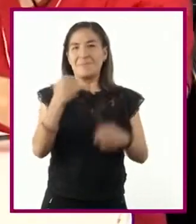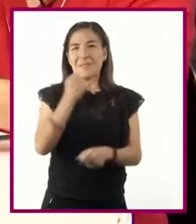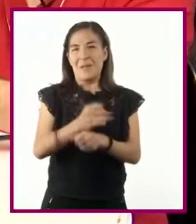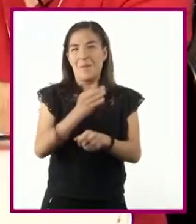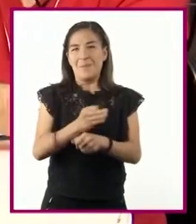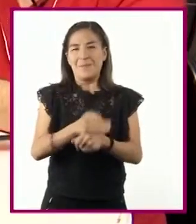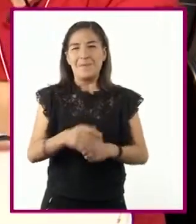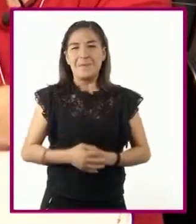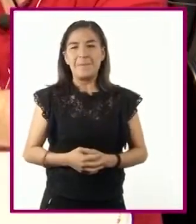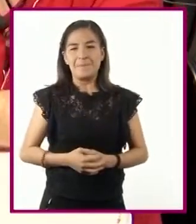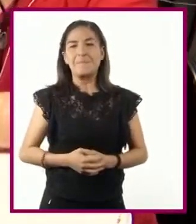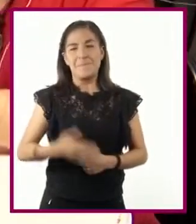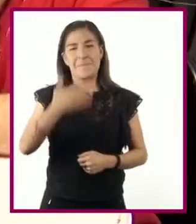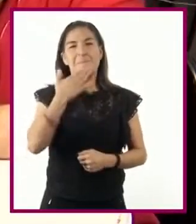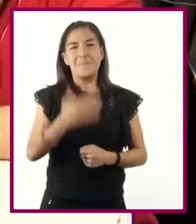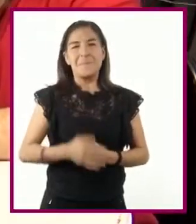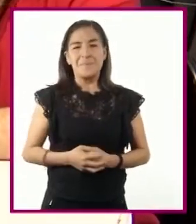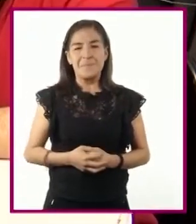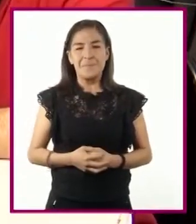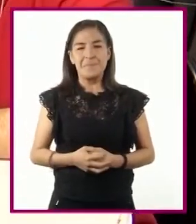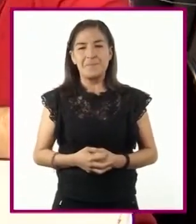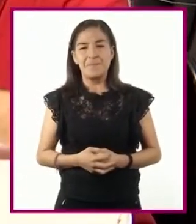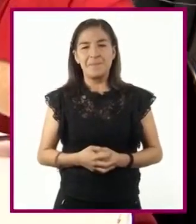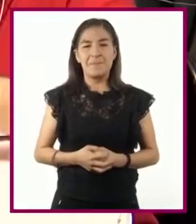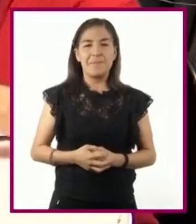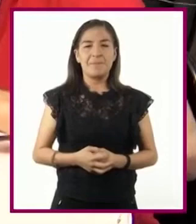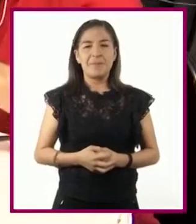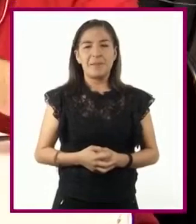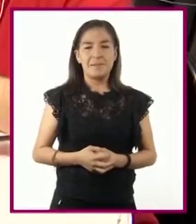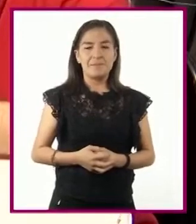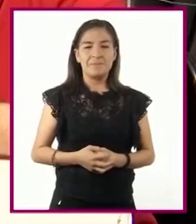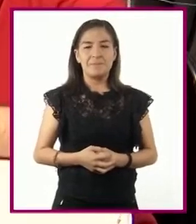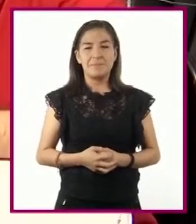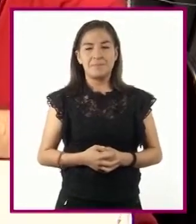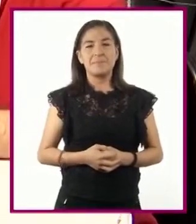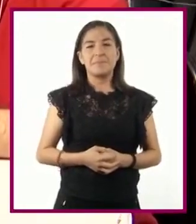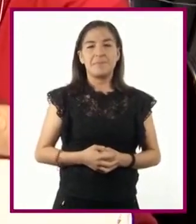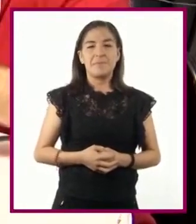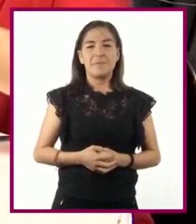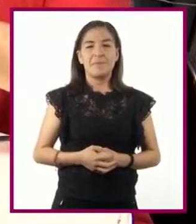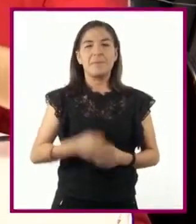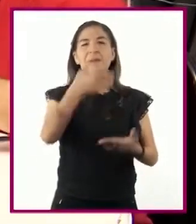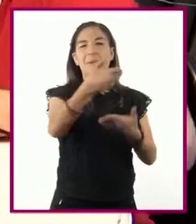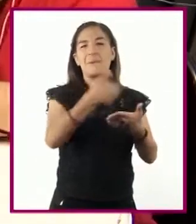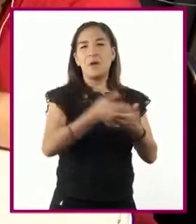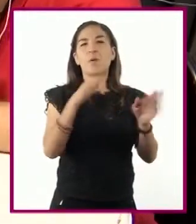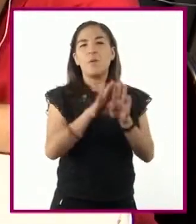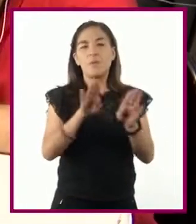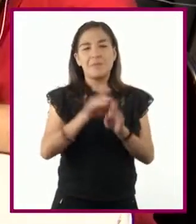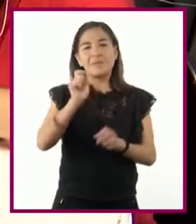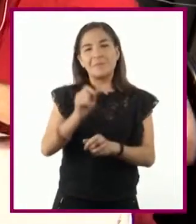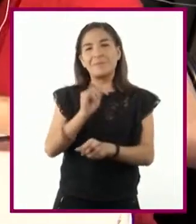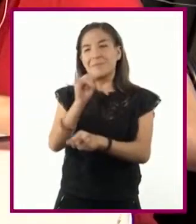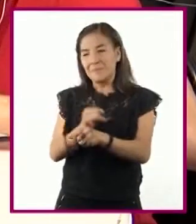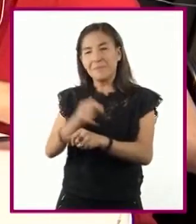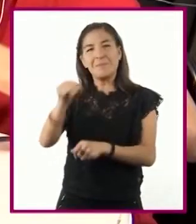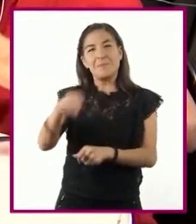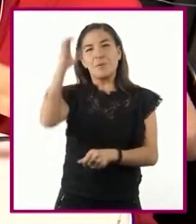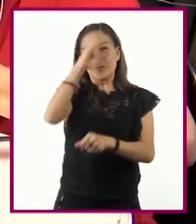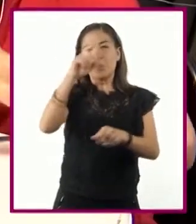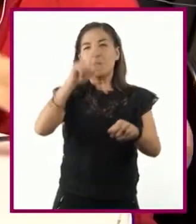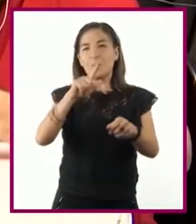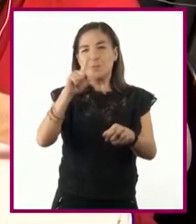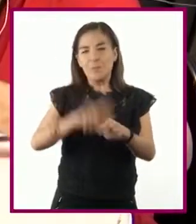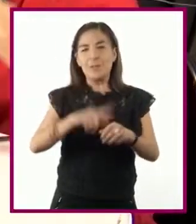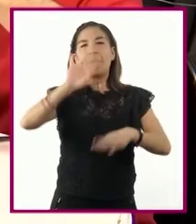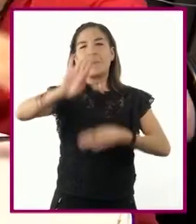favor. Perfecto. El productor me solicitó un guión breve sobre culturas del mundo para presentarlas en